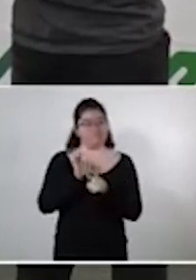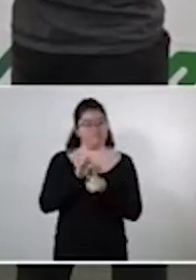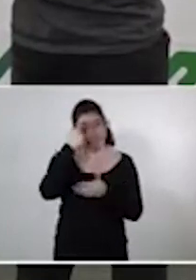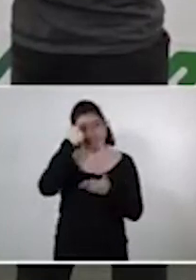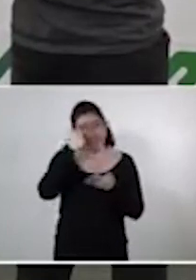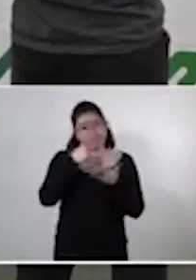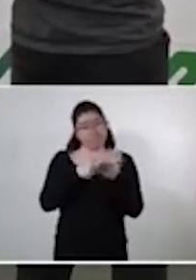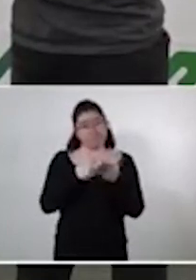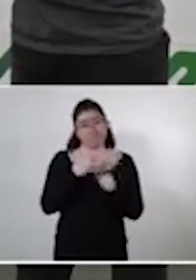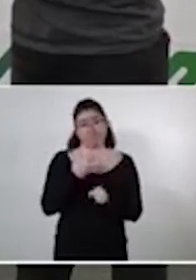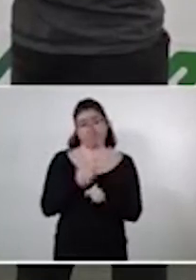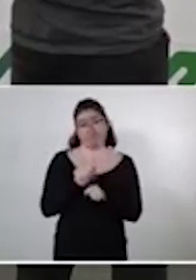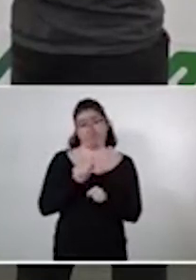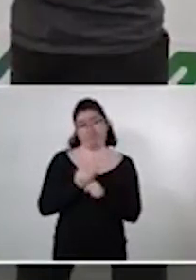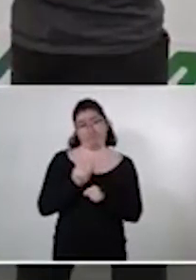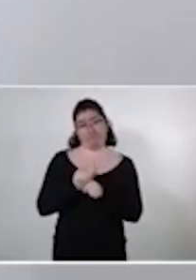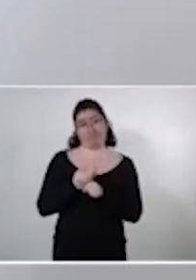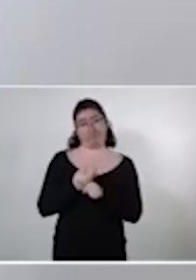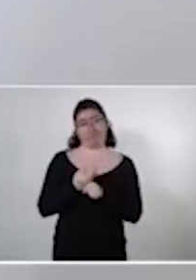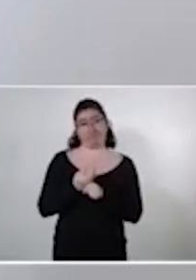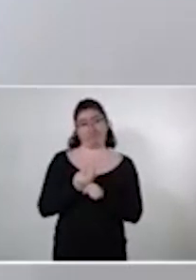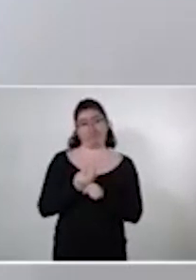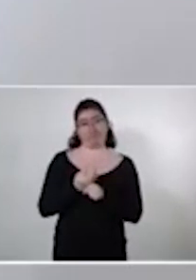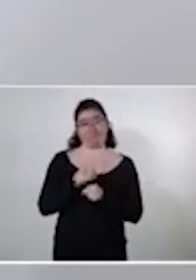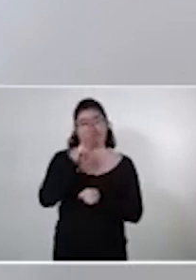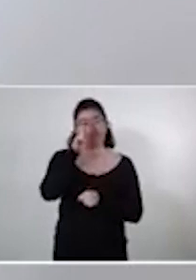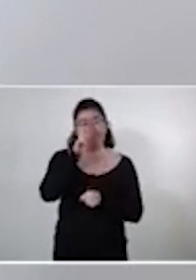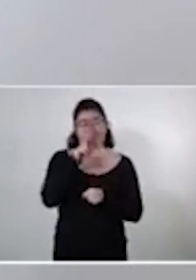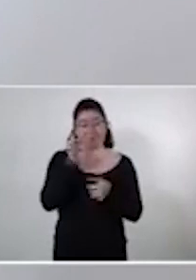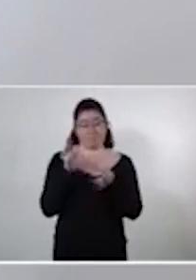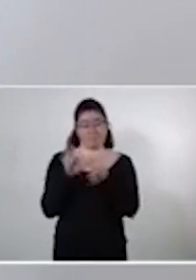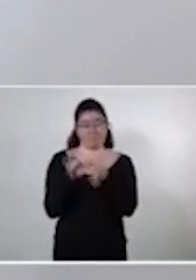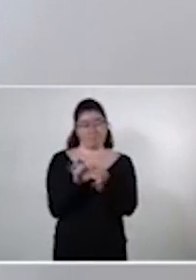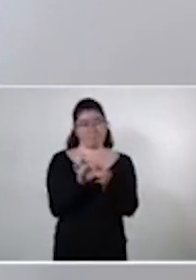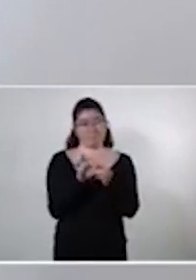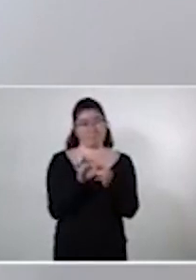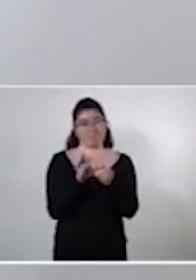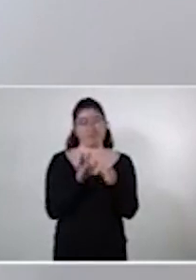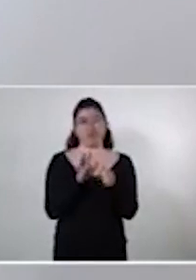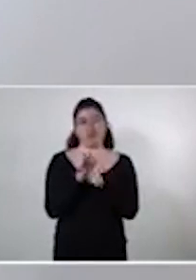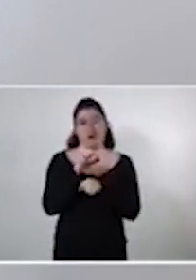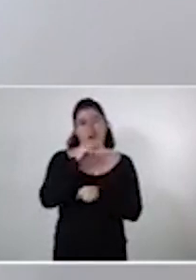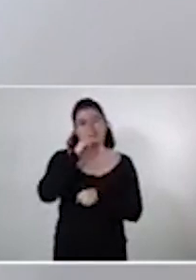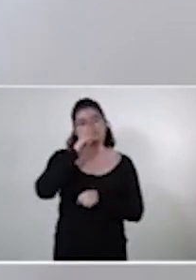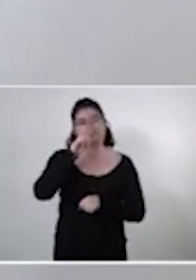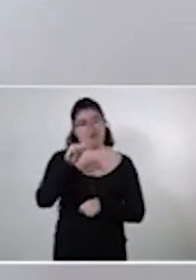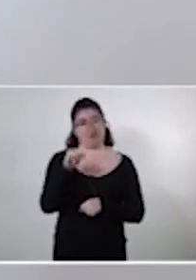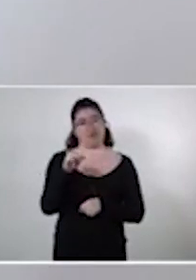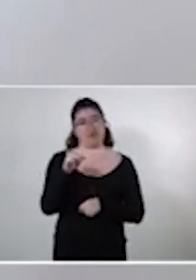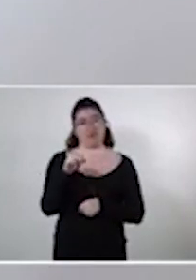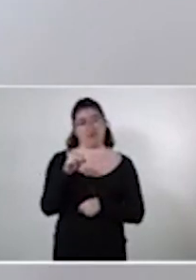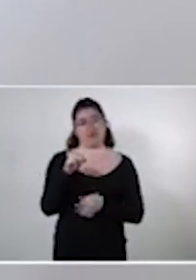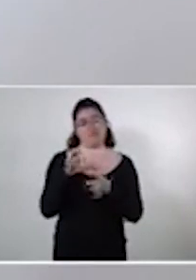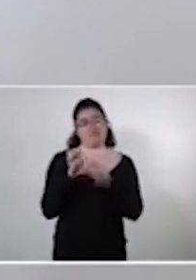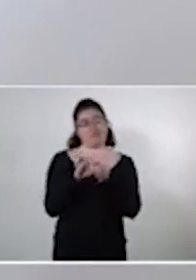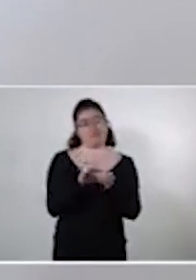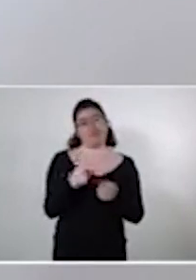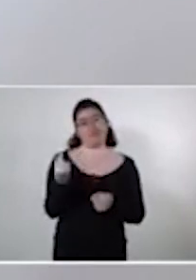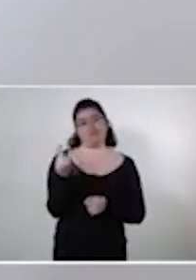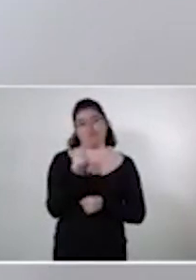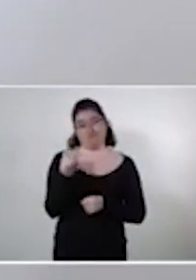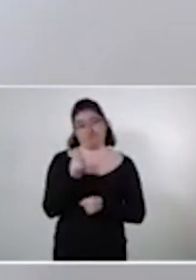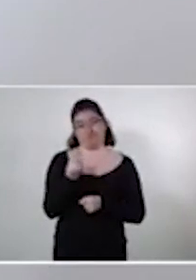aquí pues se requiere mucha unidad en el mensaje, mucha unidad, y